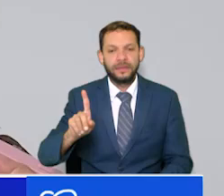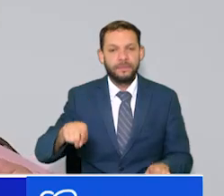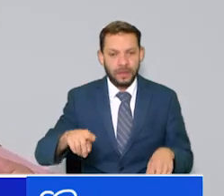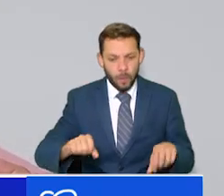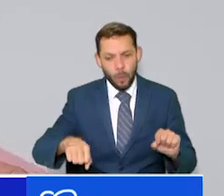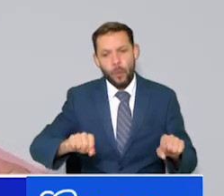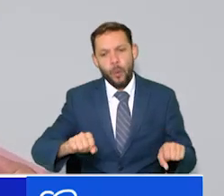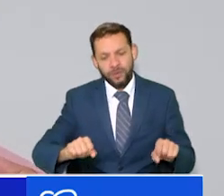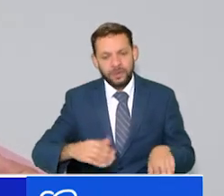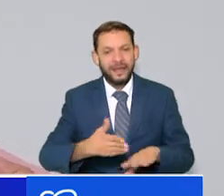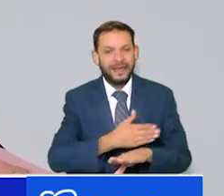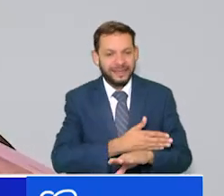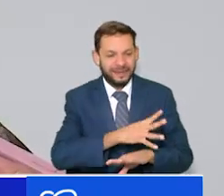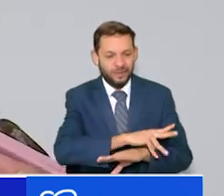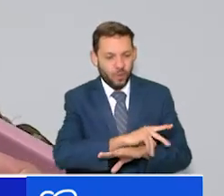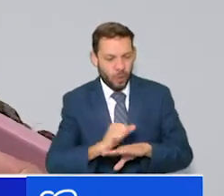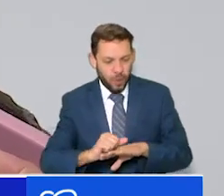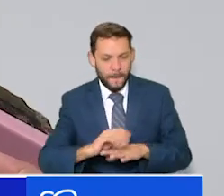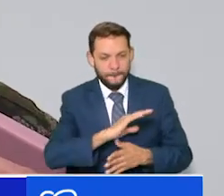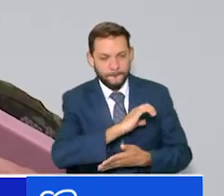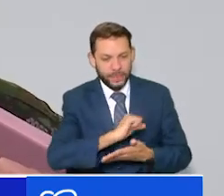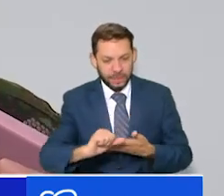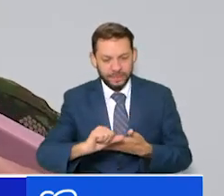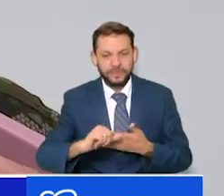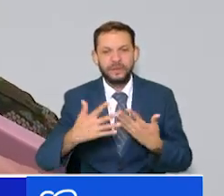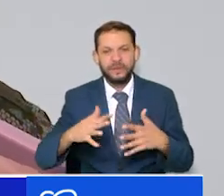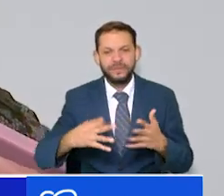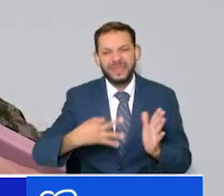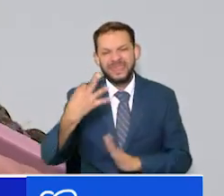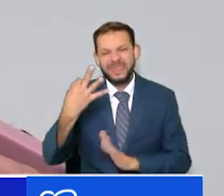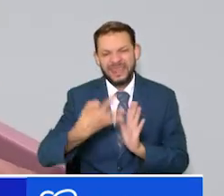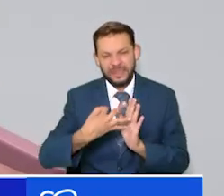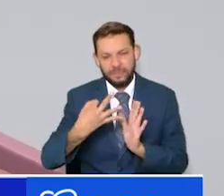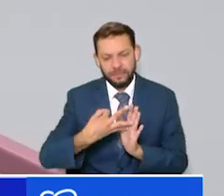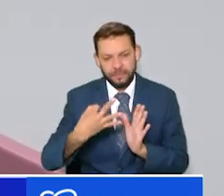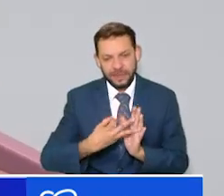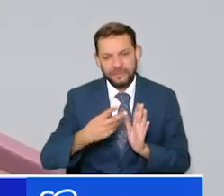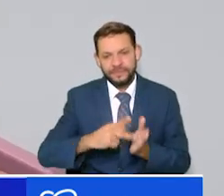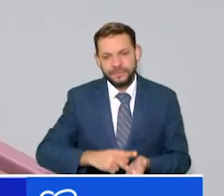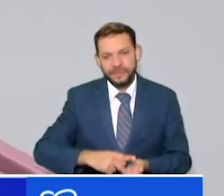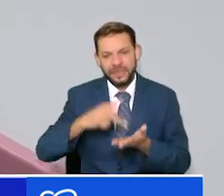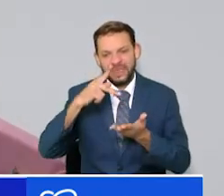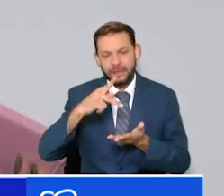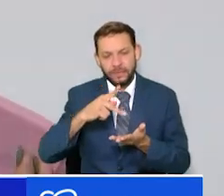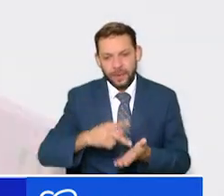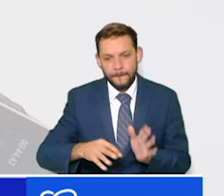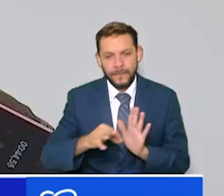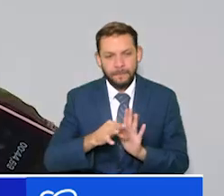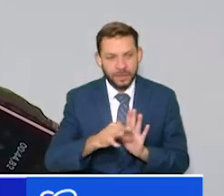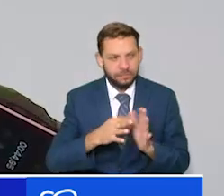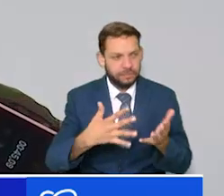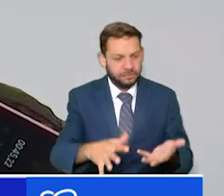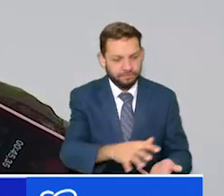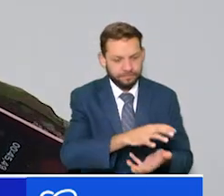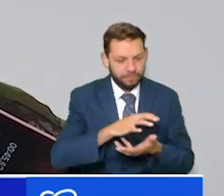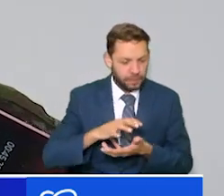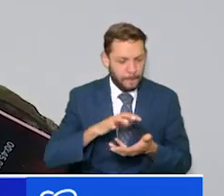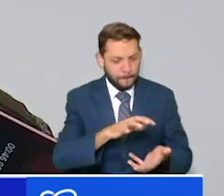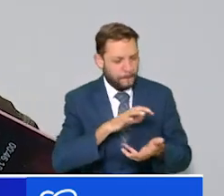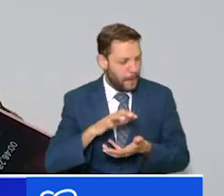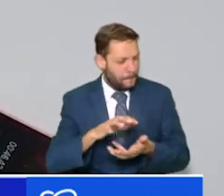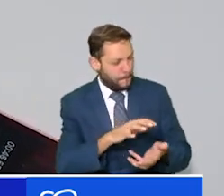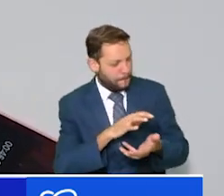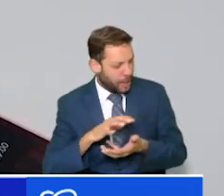motocicletas. Hemos incautado más de 3.000 kilogramos de marihuana. Hemos tenido